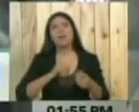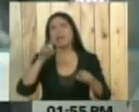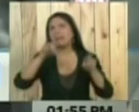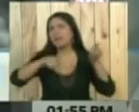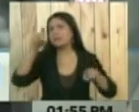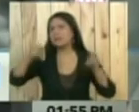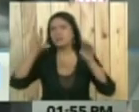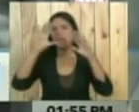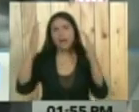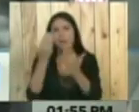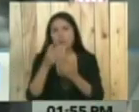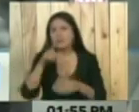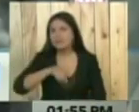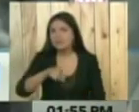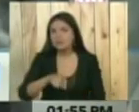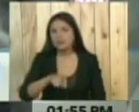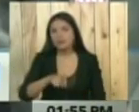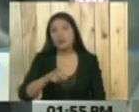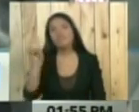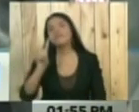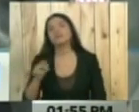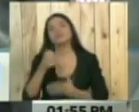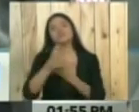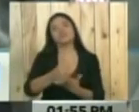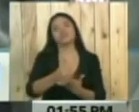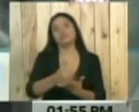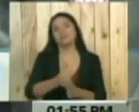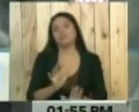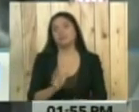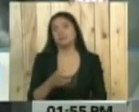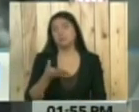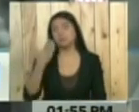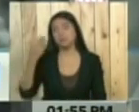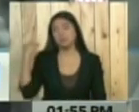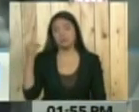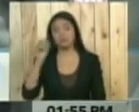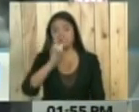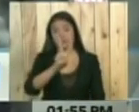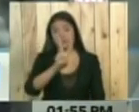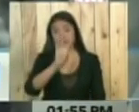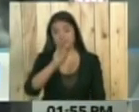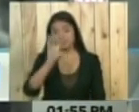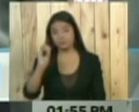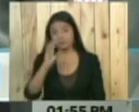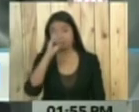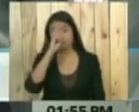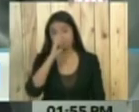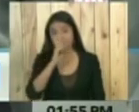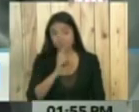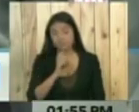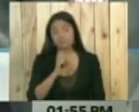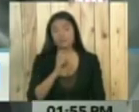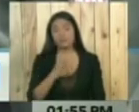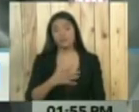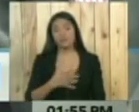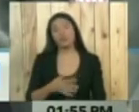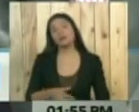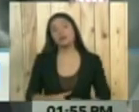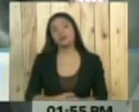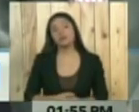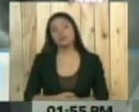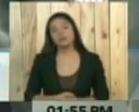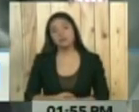países del mundo que lo requieran. Hace más de 200 años, nuestras fuerzas